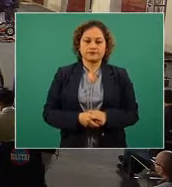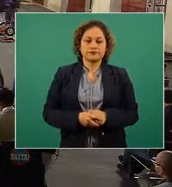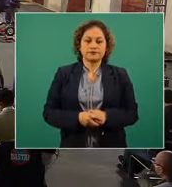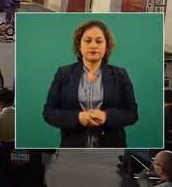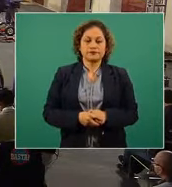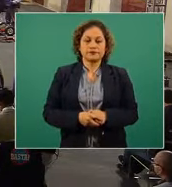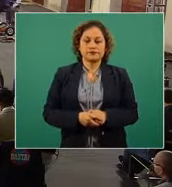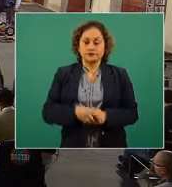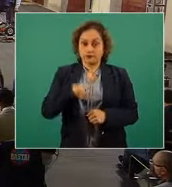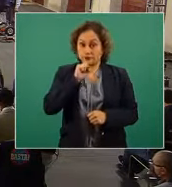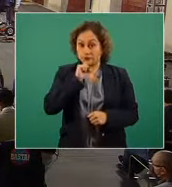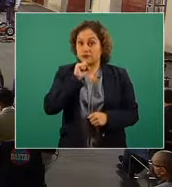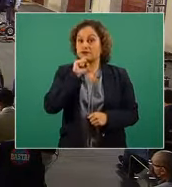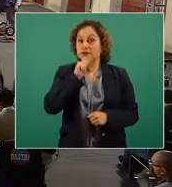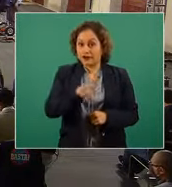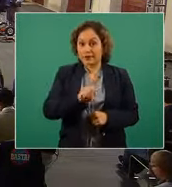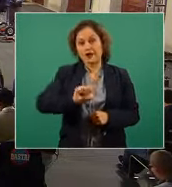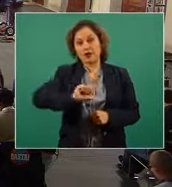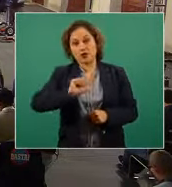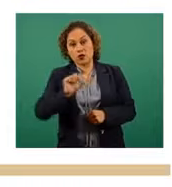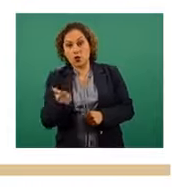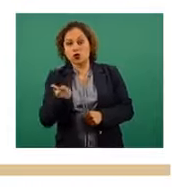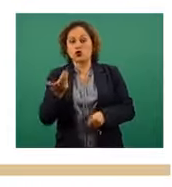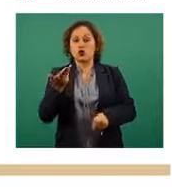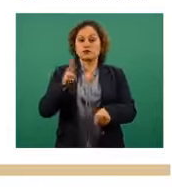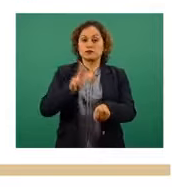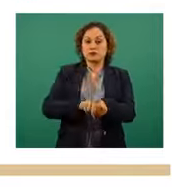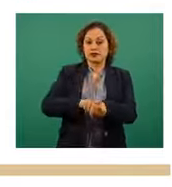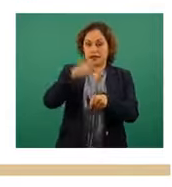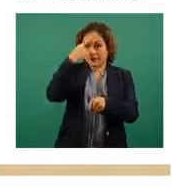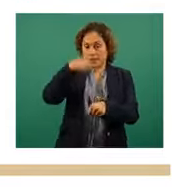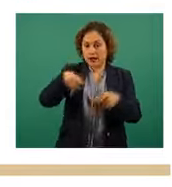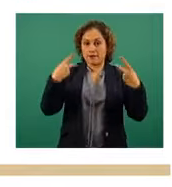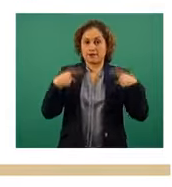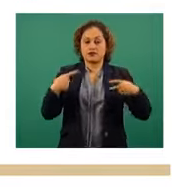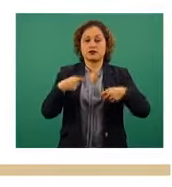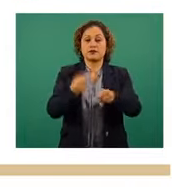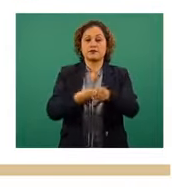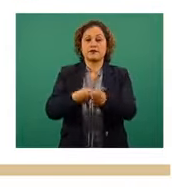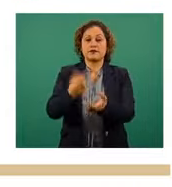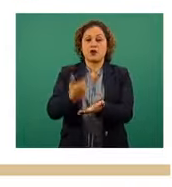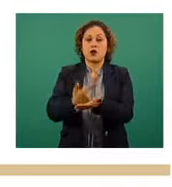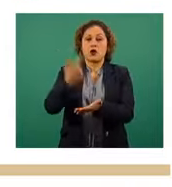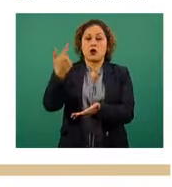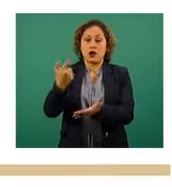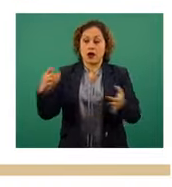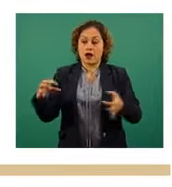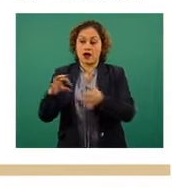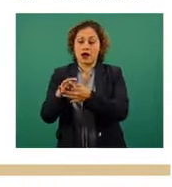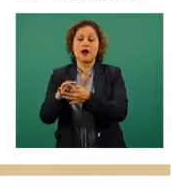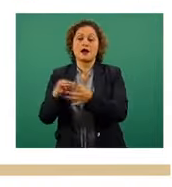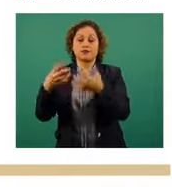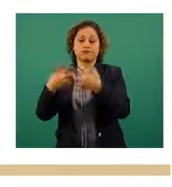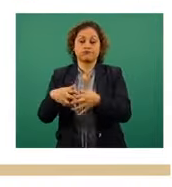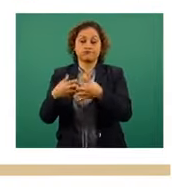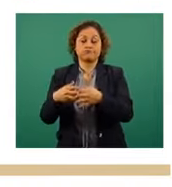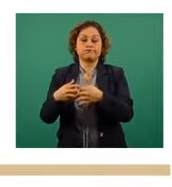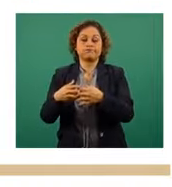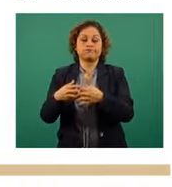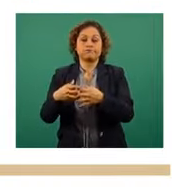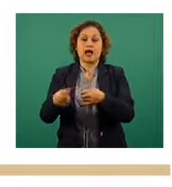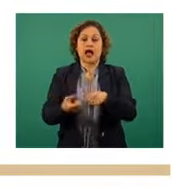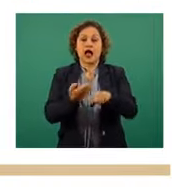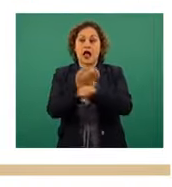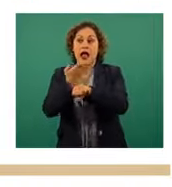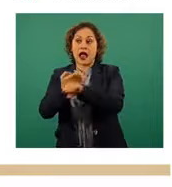También en las camas con ventilador, solamente una entidad federativa, que es la Ciudad de México, tienen ocupaciones superiores al 70%.